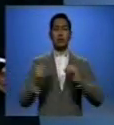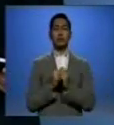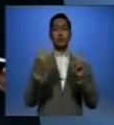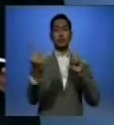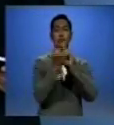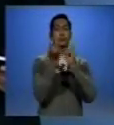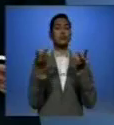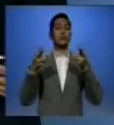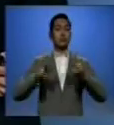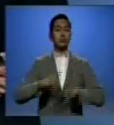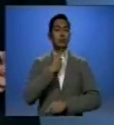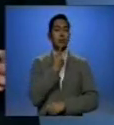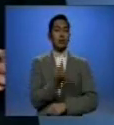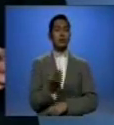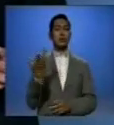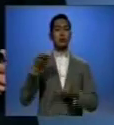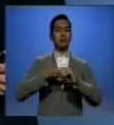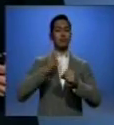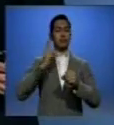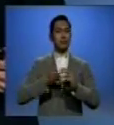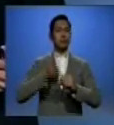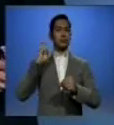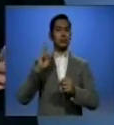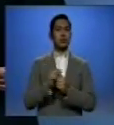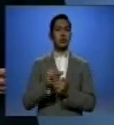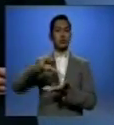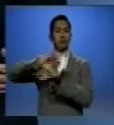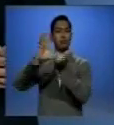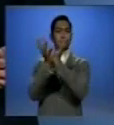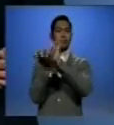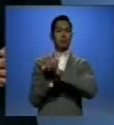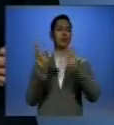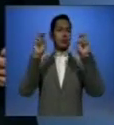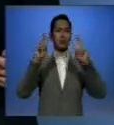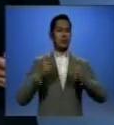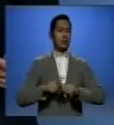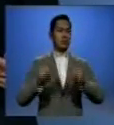encuentro también se refirió a las desafiliaciones de Alianza País y a otros temas.